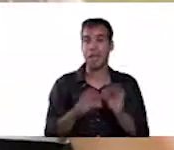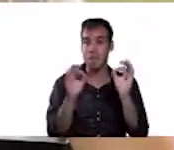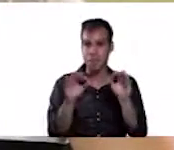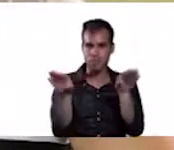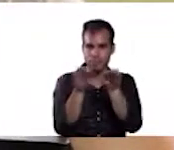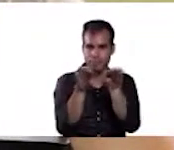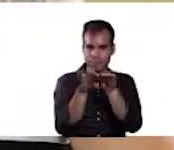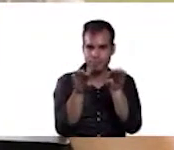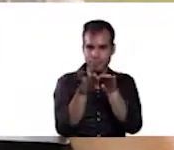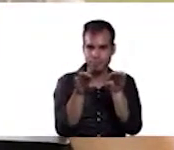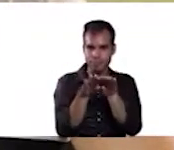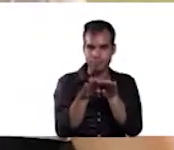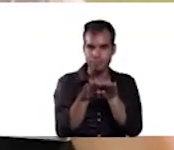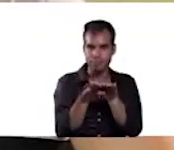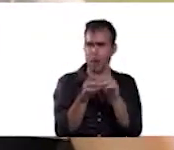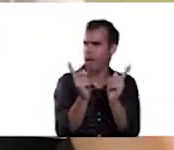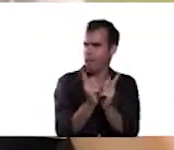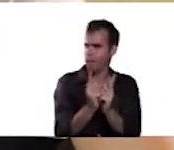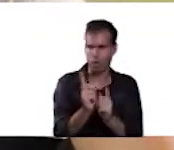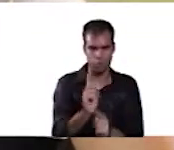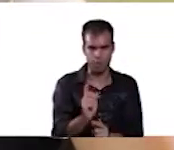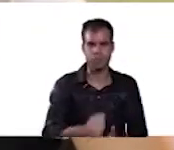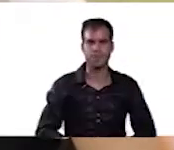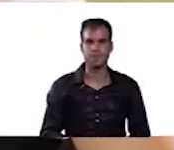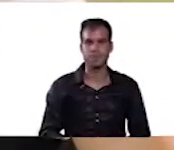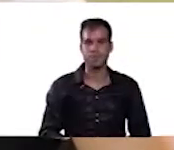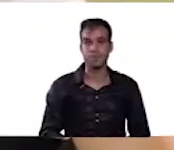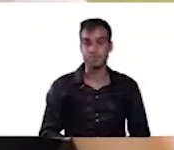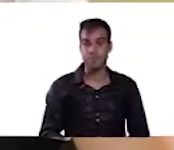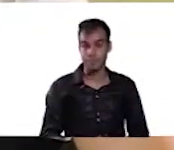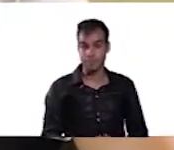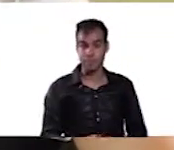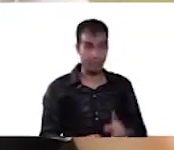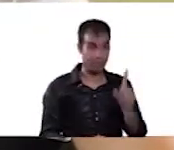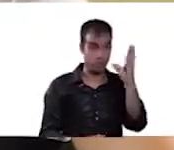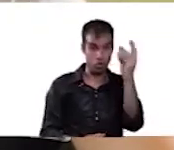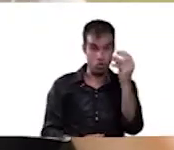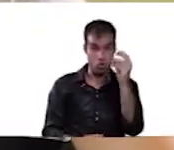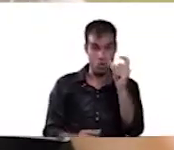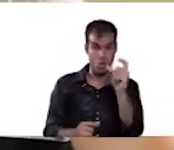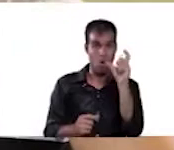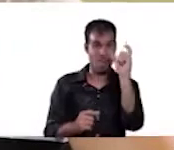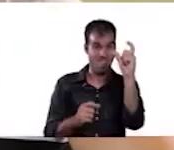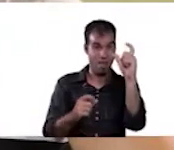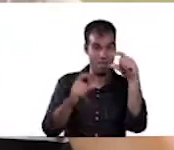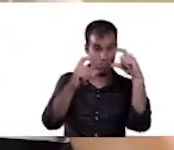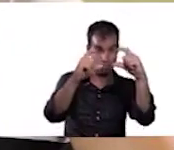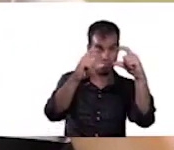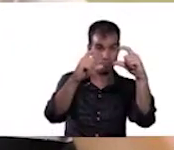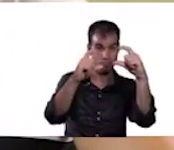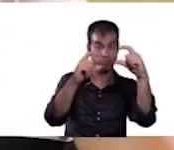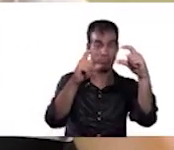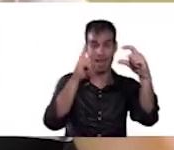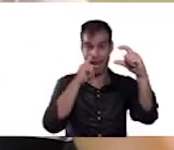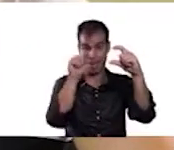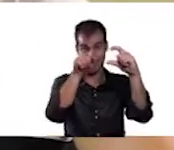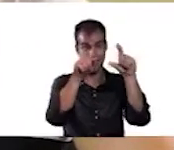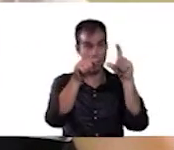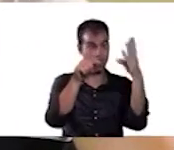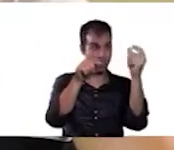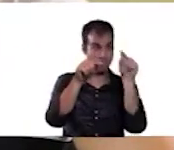esta, no pequeño. Y este número que pone delante de la sustancia va a afectar o